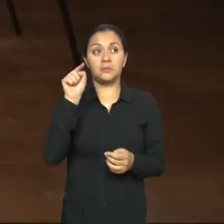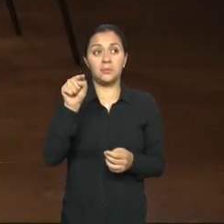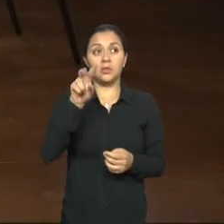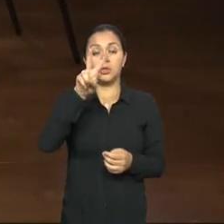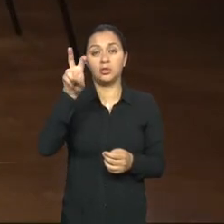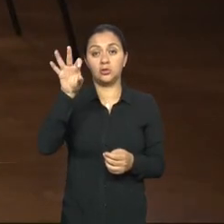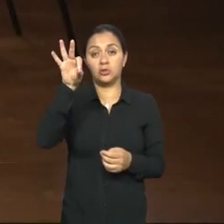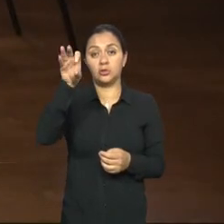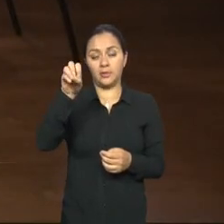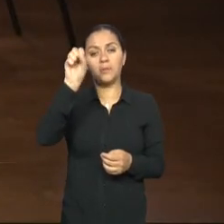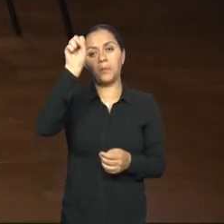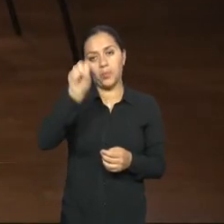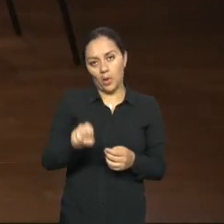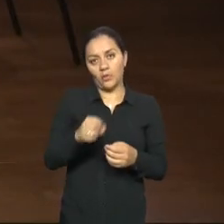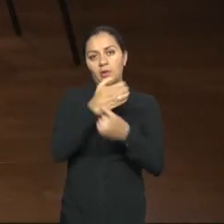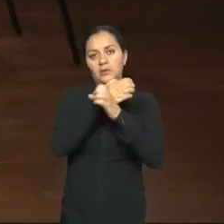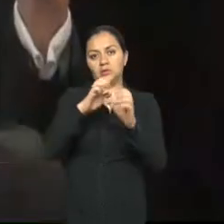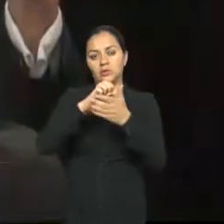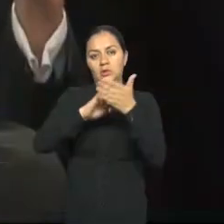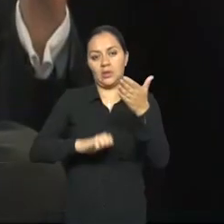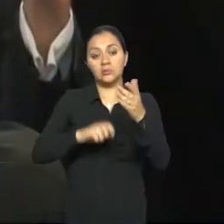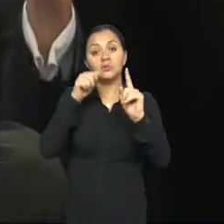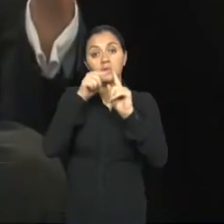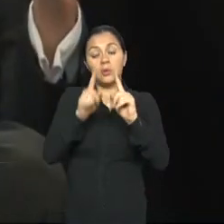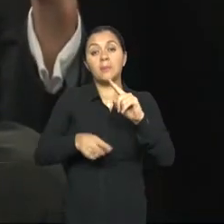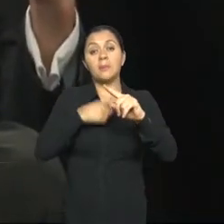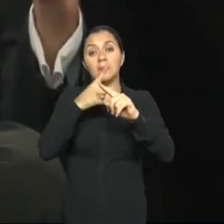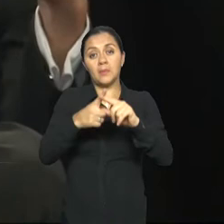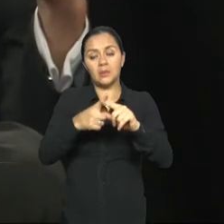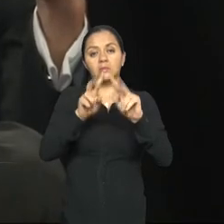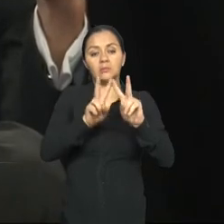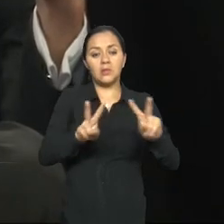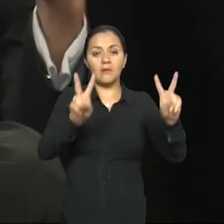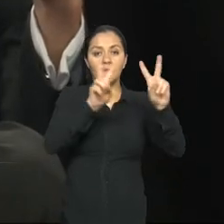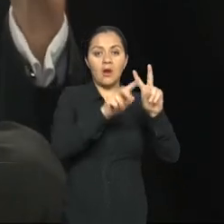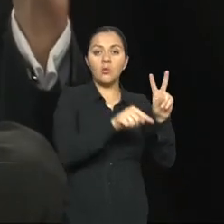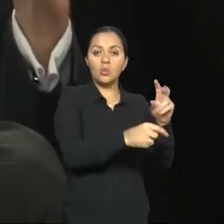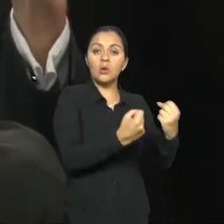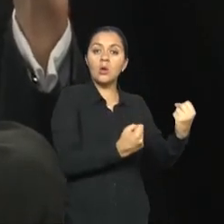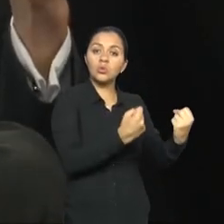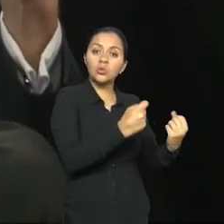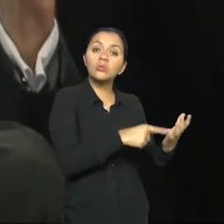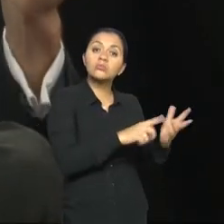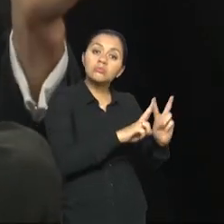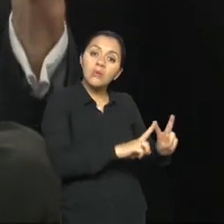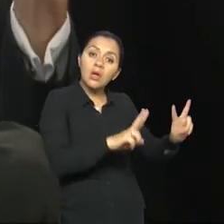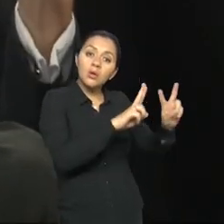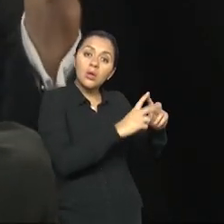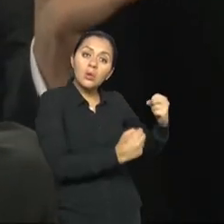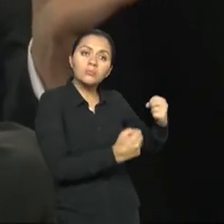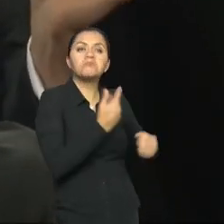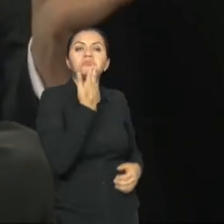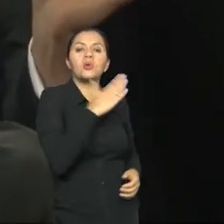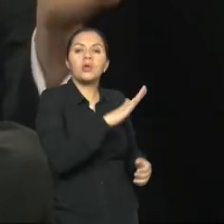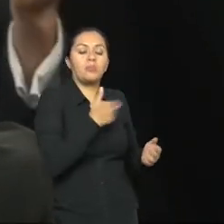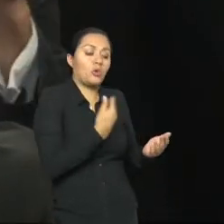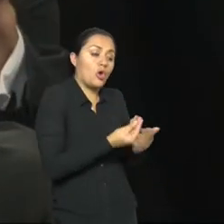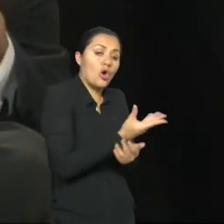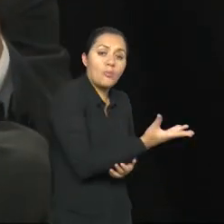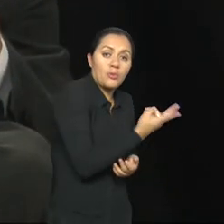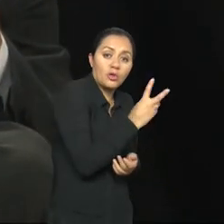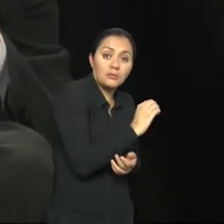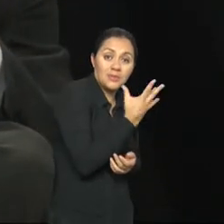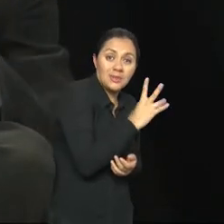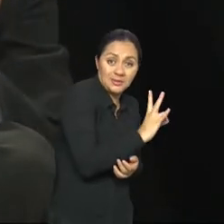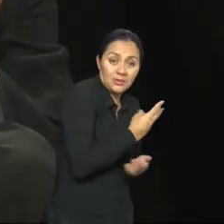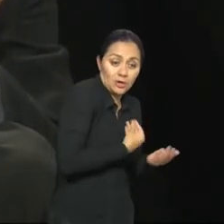a poderlo hacer y va a estar atado netamente con el avalúo del vehículo. Uh-huh. Es decir, si es que yo me compro en el 2017 un vehículo